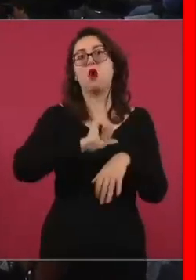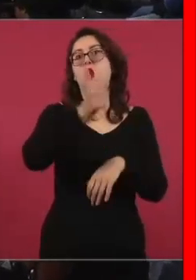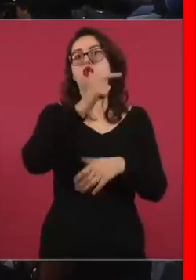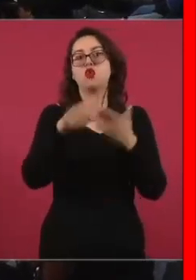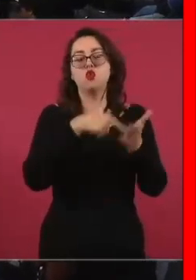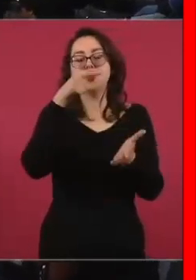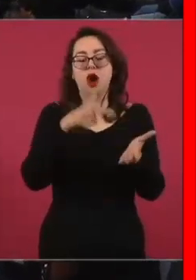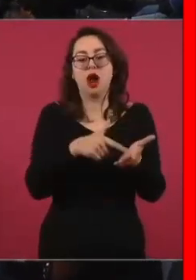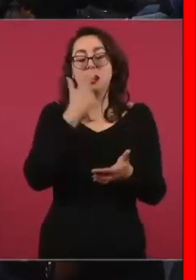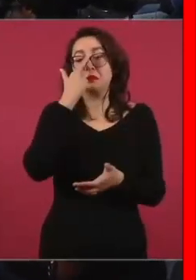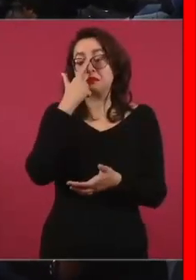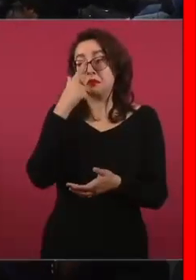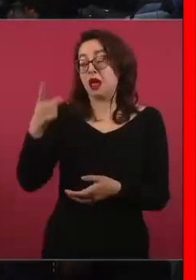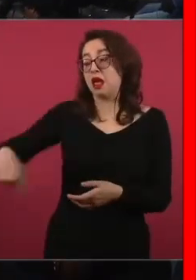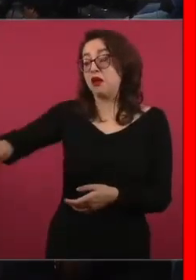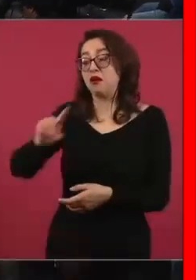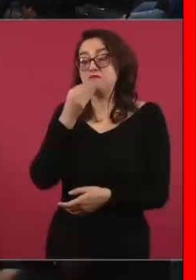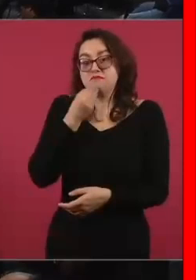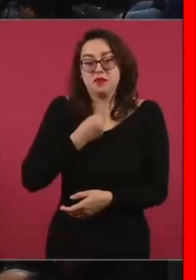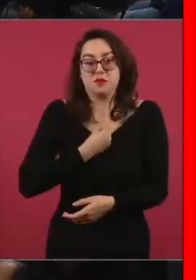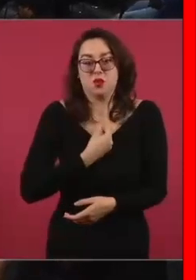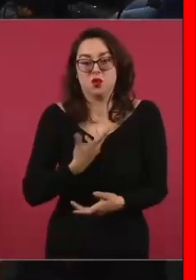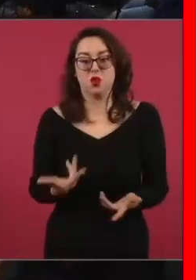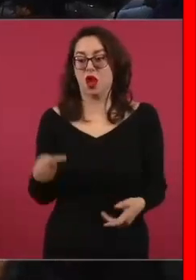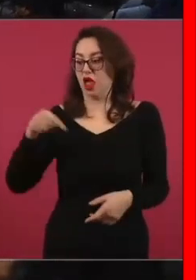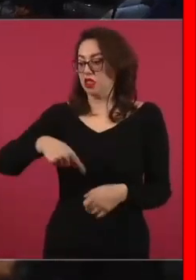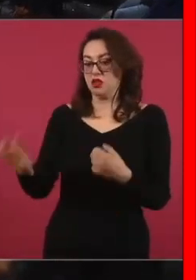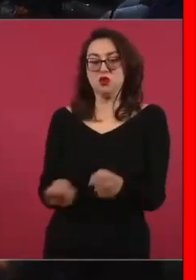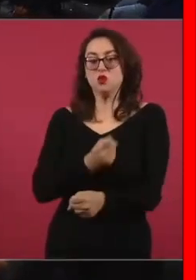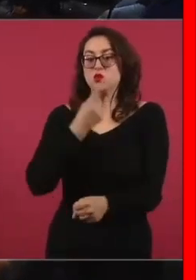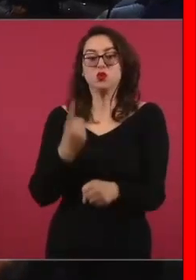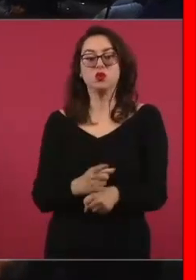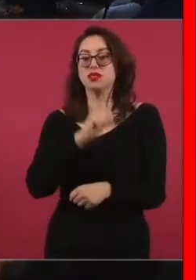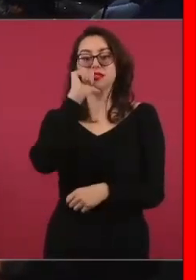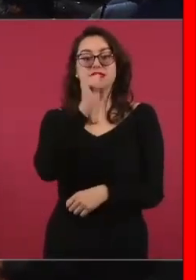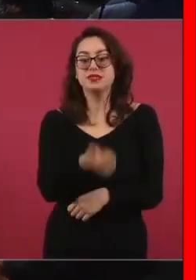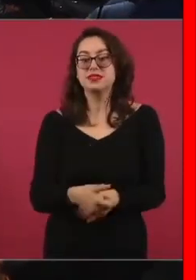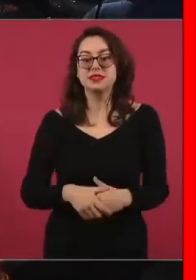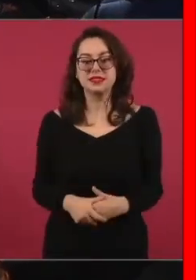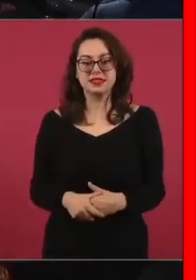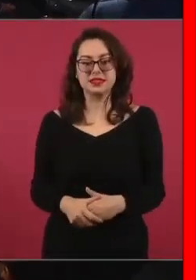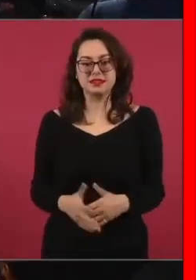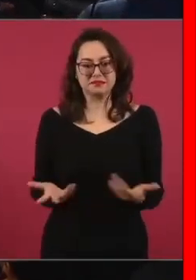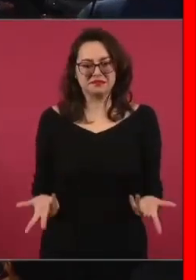frontera, porque aquí no había oportunidades. ¿Qué le